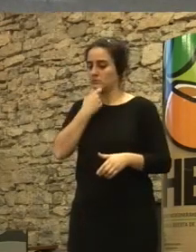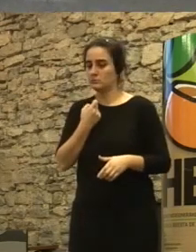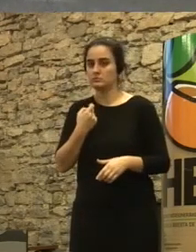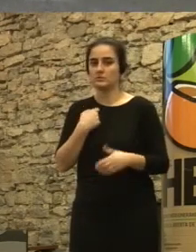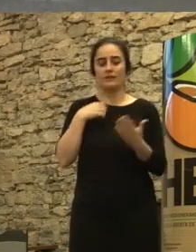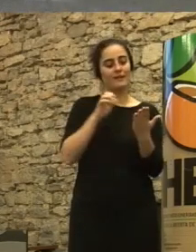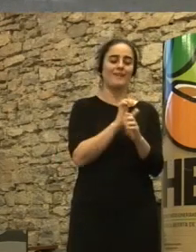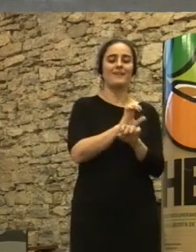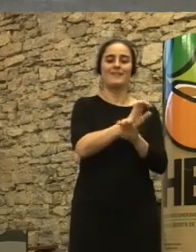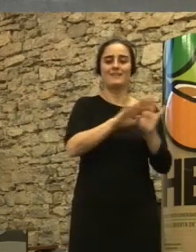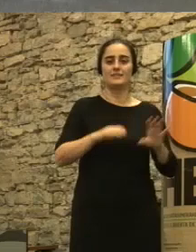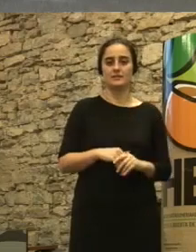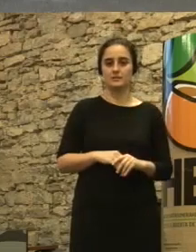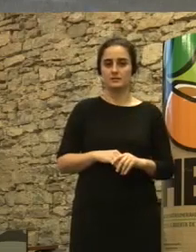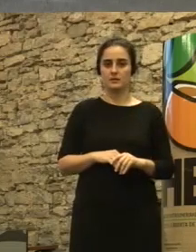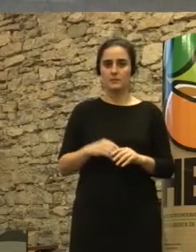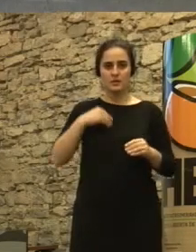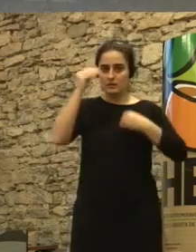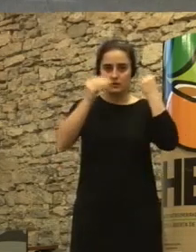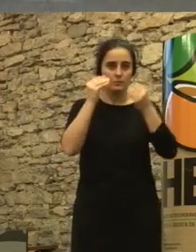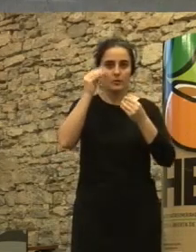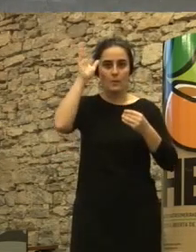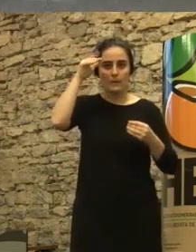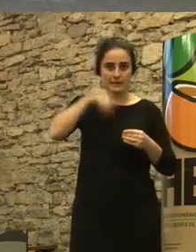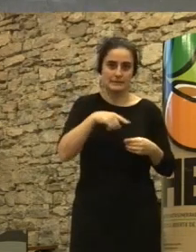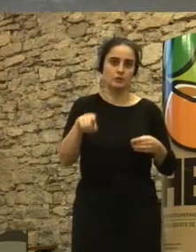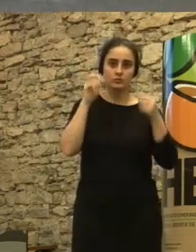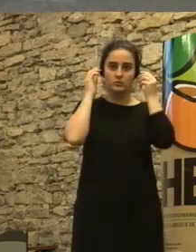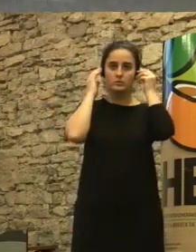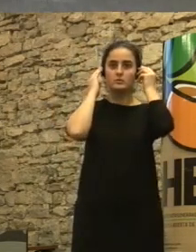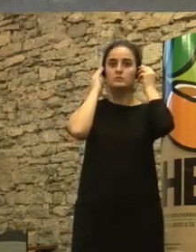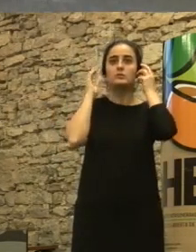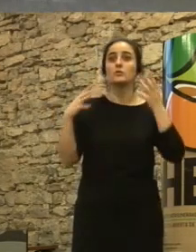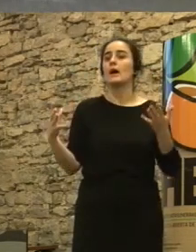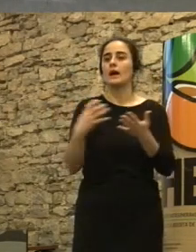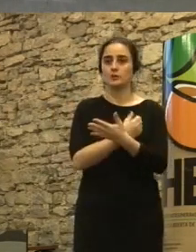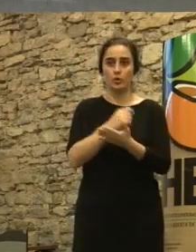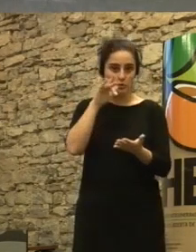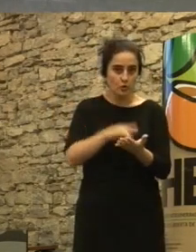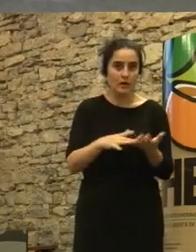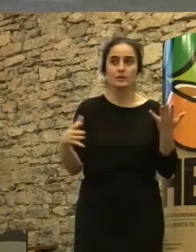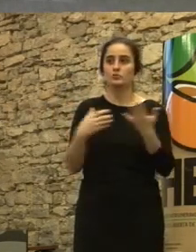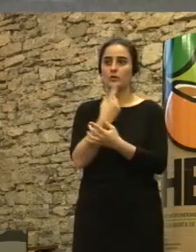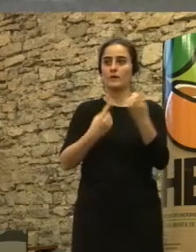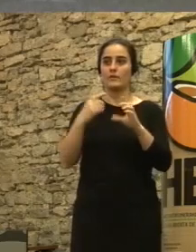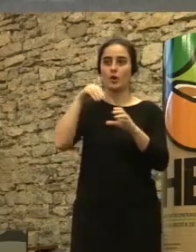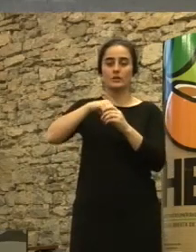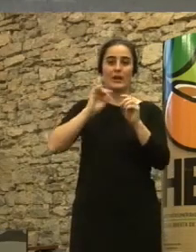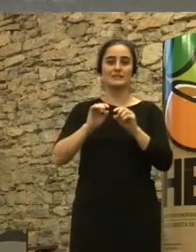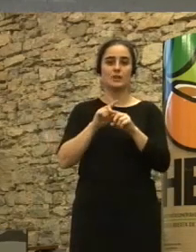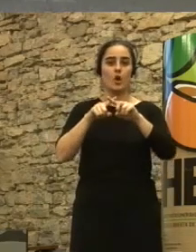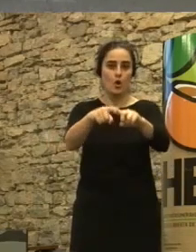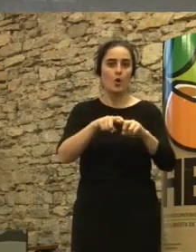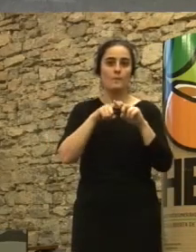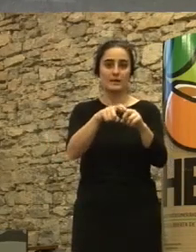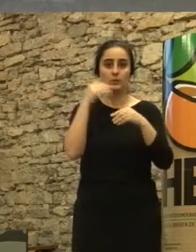a reír, ja, ja, ja, antes de pararme a pensar si es una barbaridad o no. Eso nos pasa a todos, y todos compartimos muchas veces contenido de eso, sin pararnos a pensar,